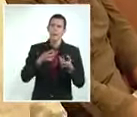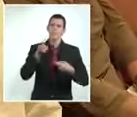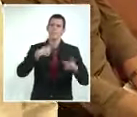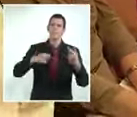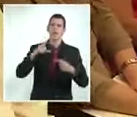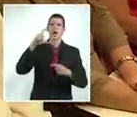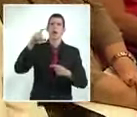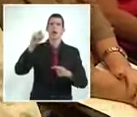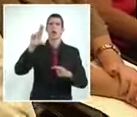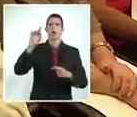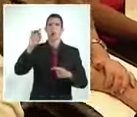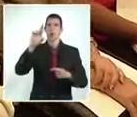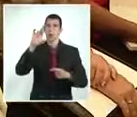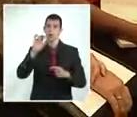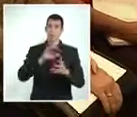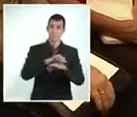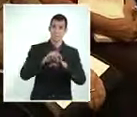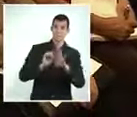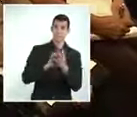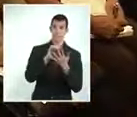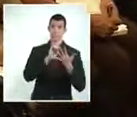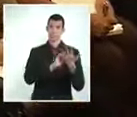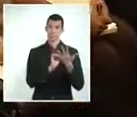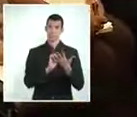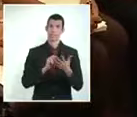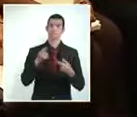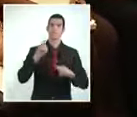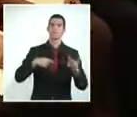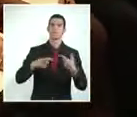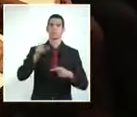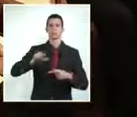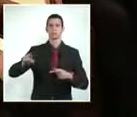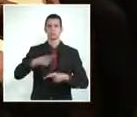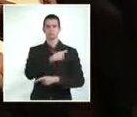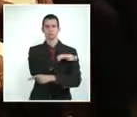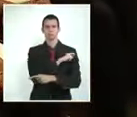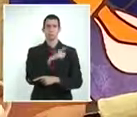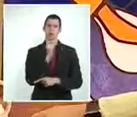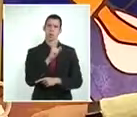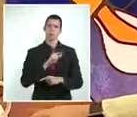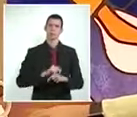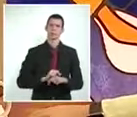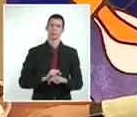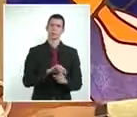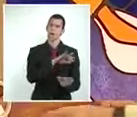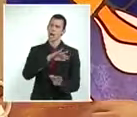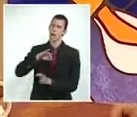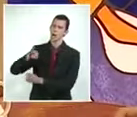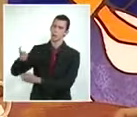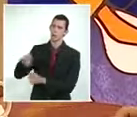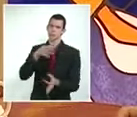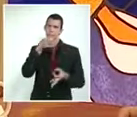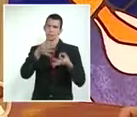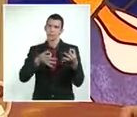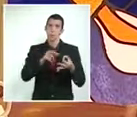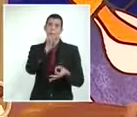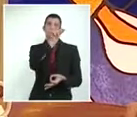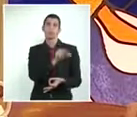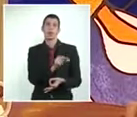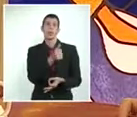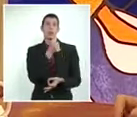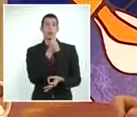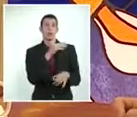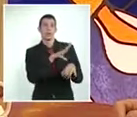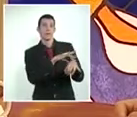en Cuba que lleguen a partir de este martes al país serán trasladados a centros de aislamiento por 14 días. Será